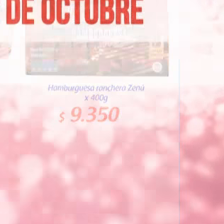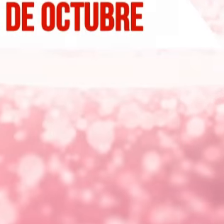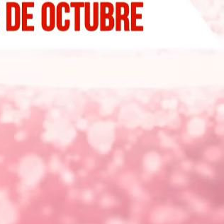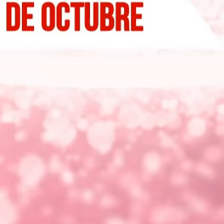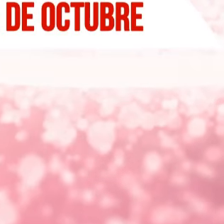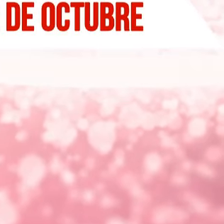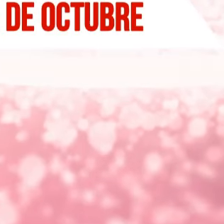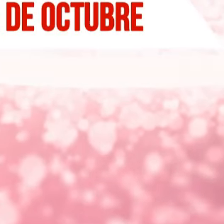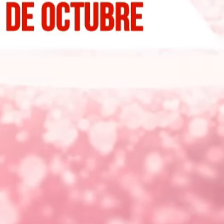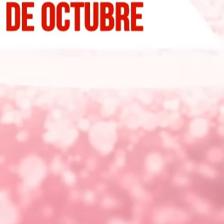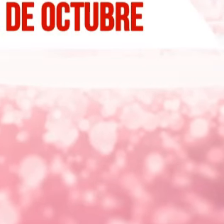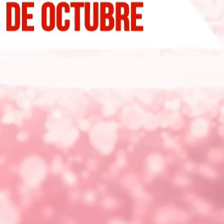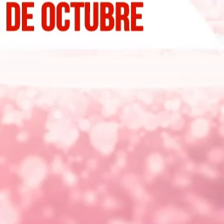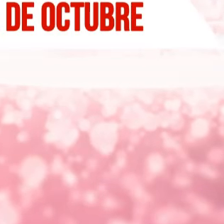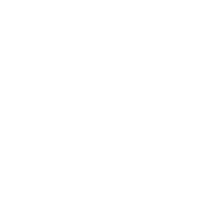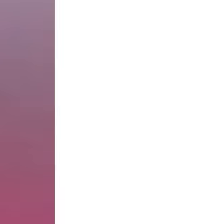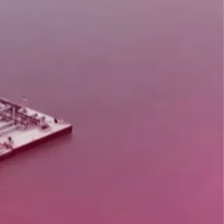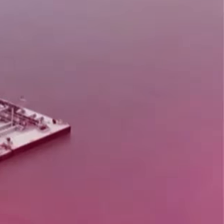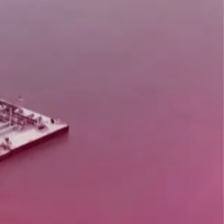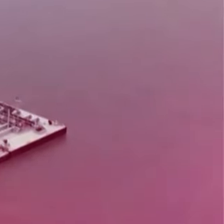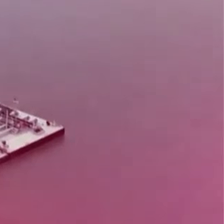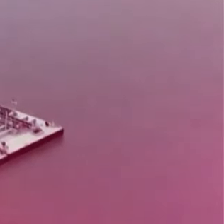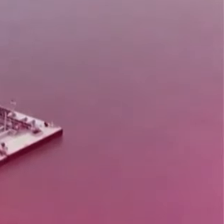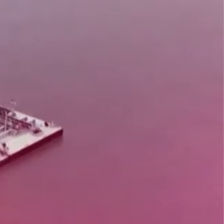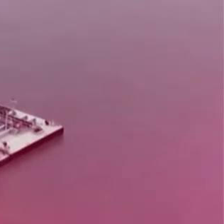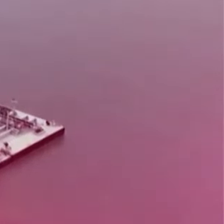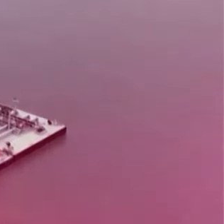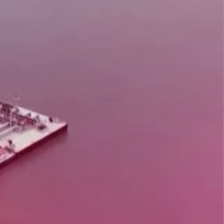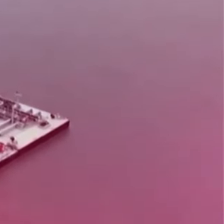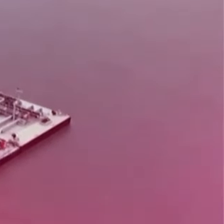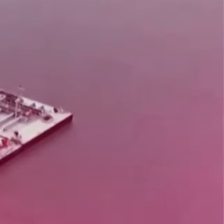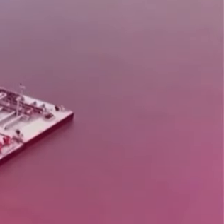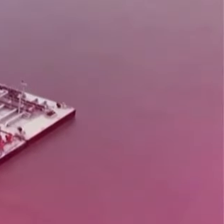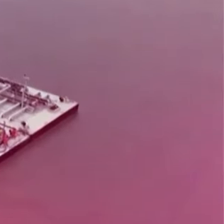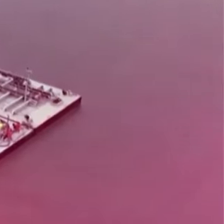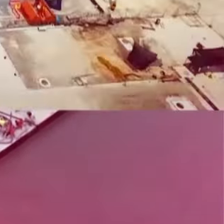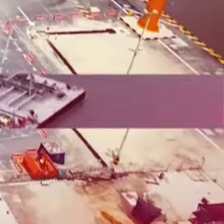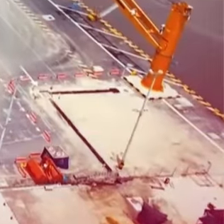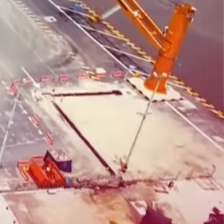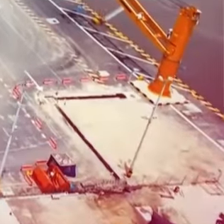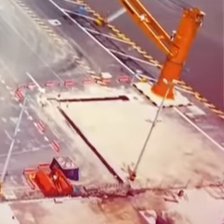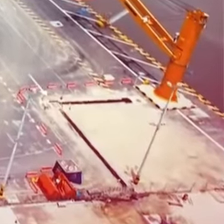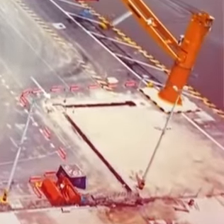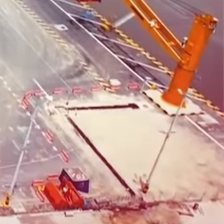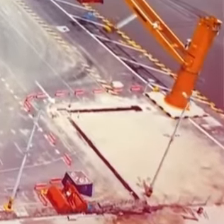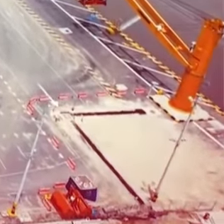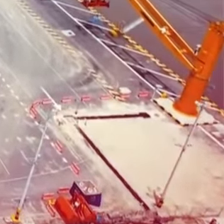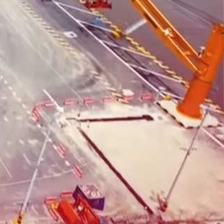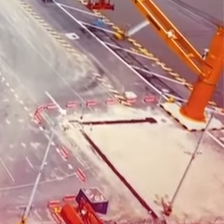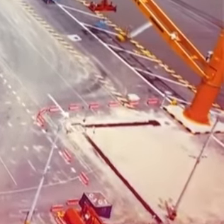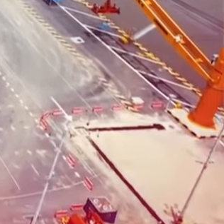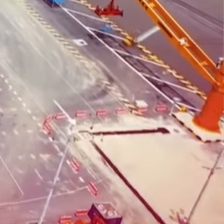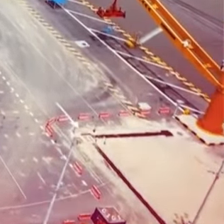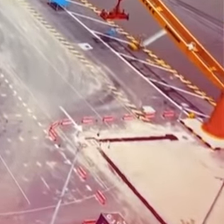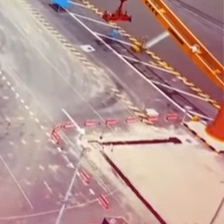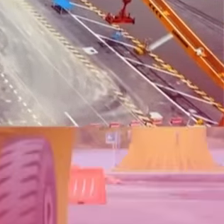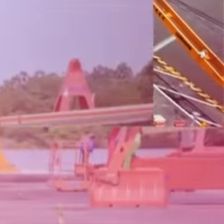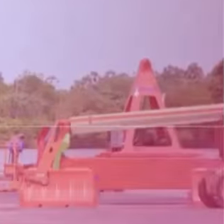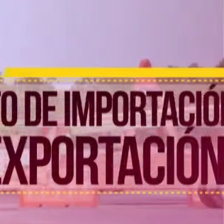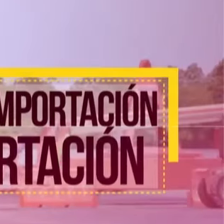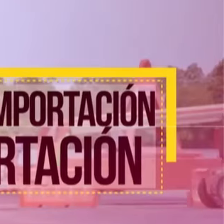Más por menos. El río Magdalena conecta Barranca Bermeja con el mundo desde el terminal de Impala, que